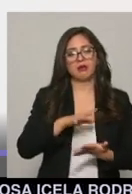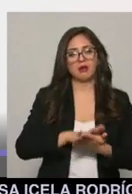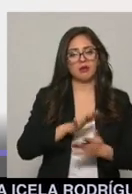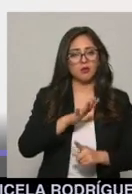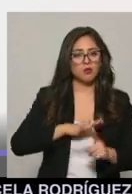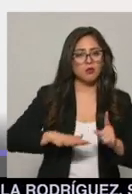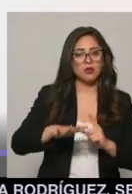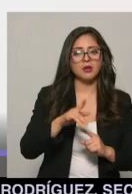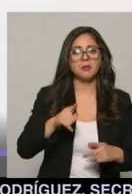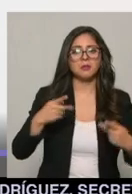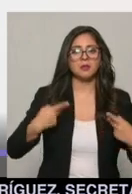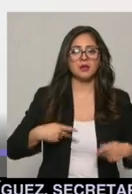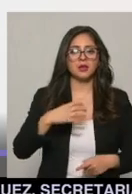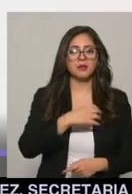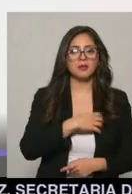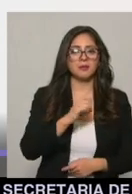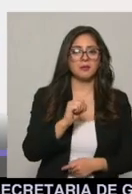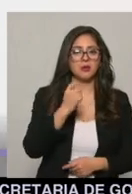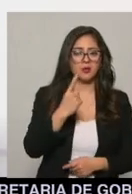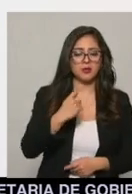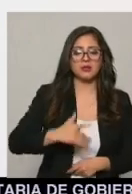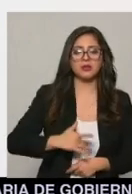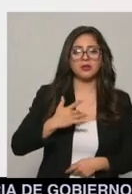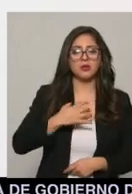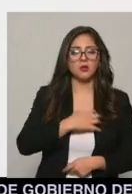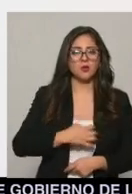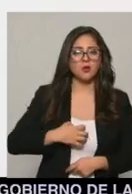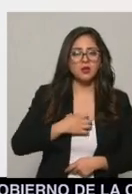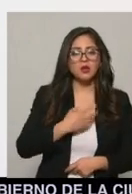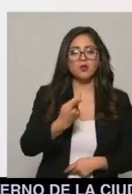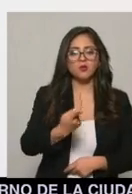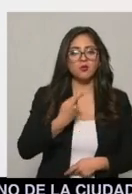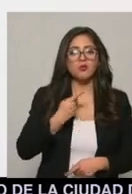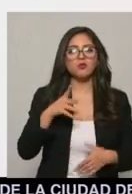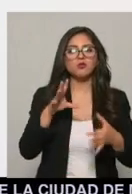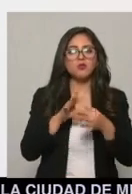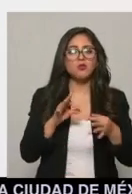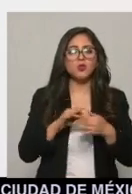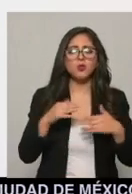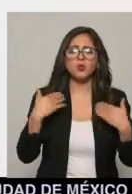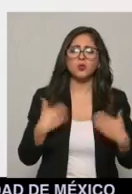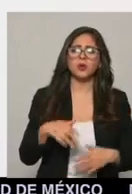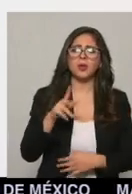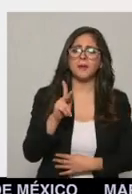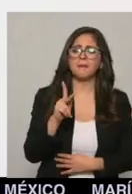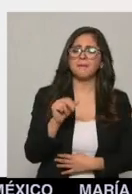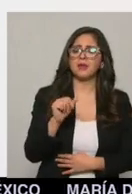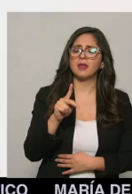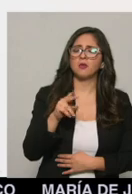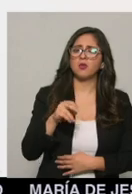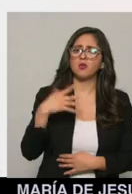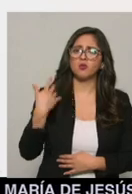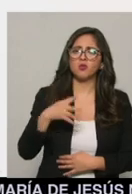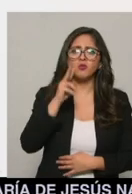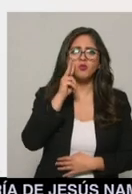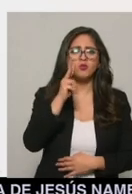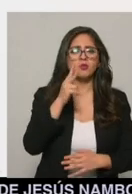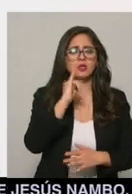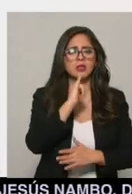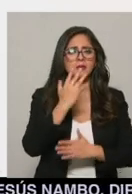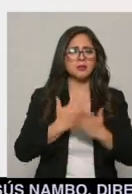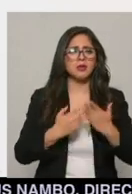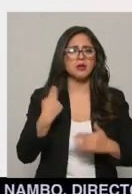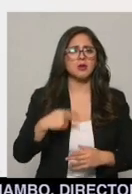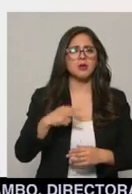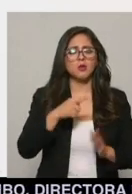de Capital 21, y pues contentísimo de poder platicar contigo sobre este patrimonio audiovisual que se titula